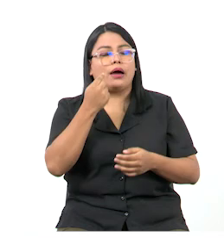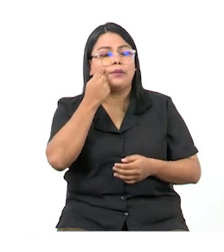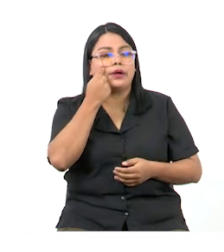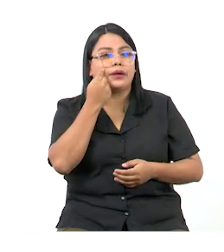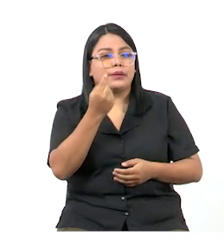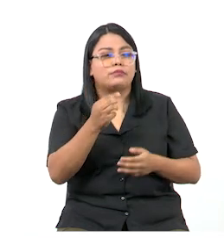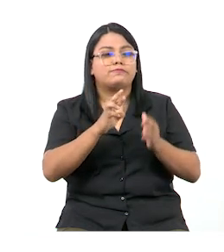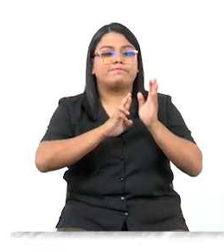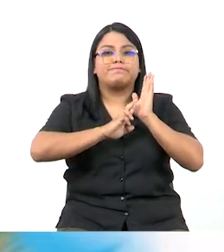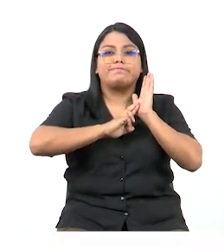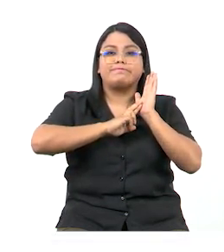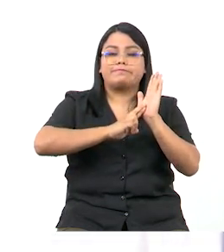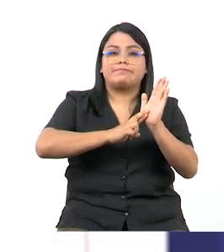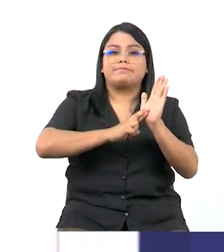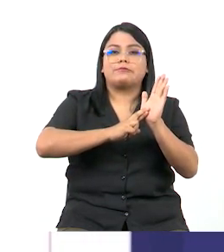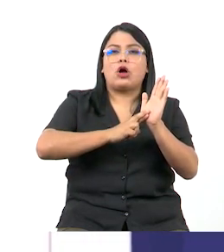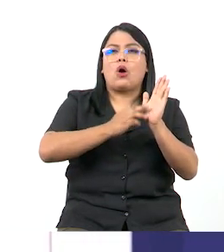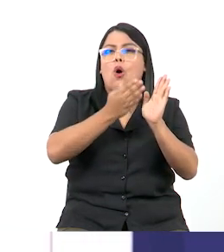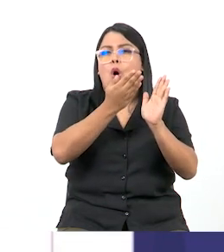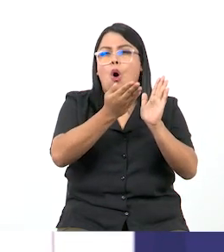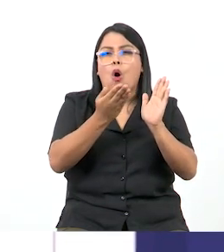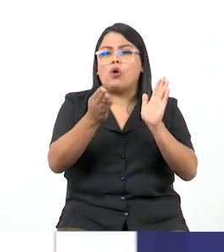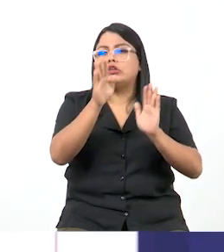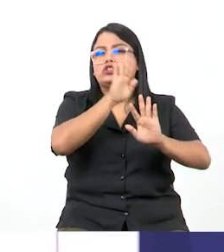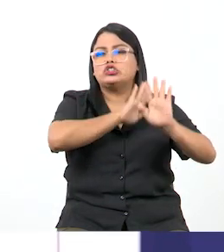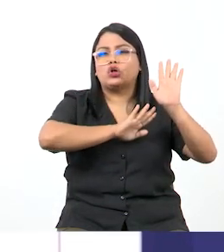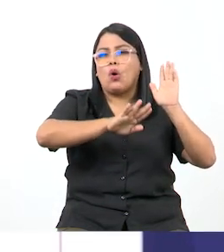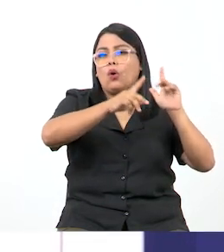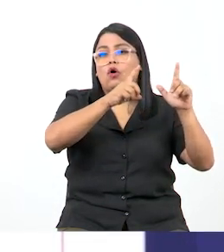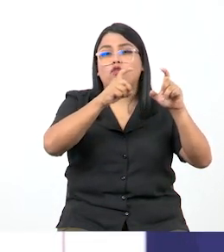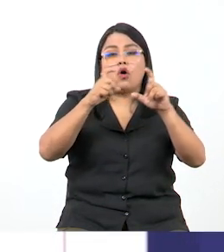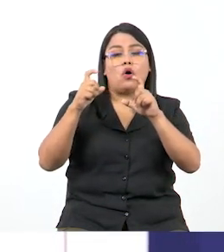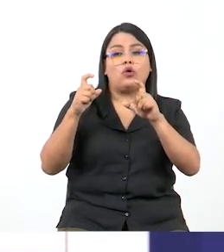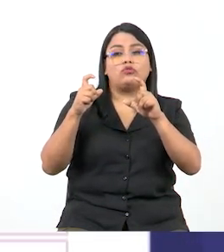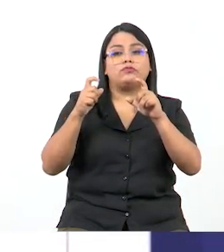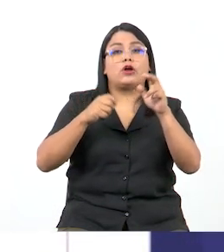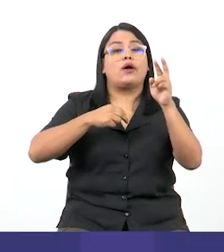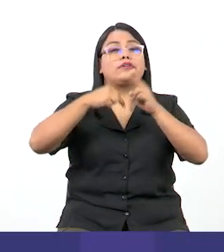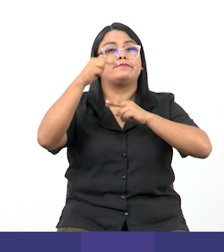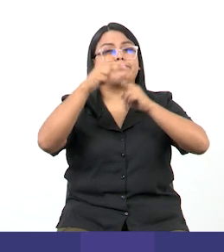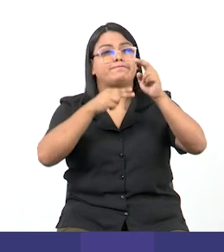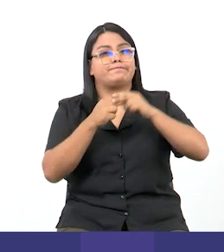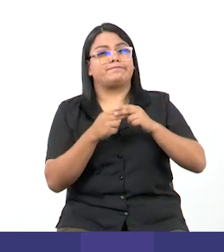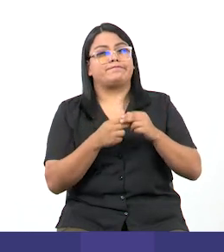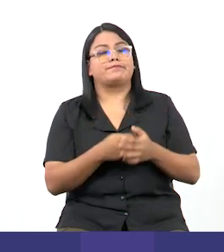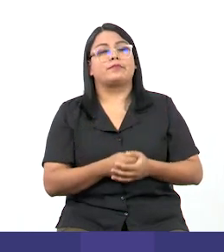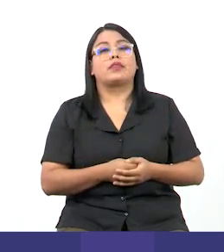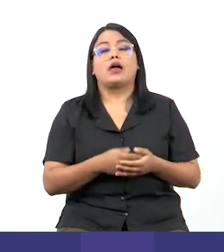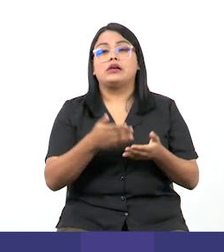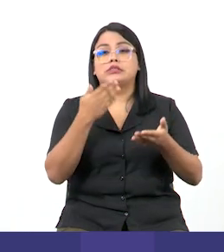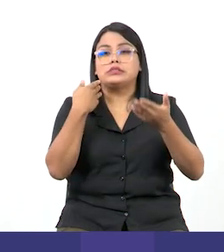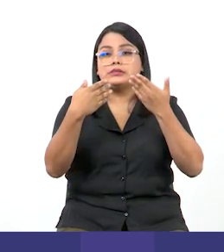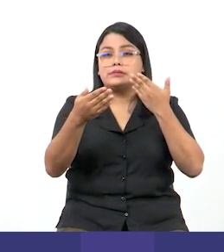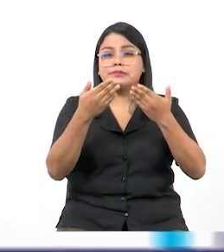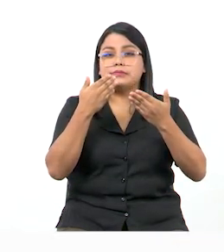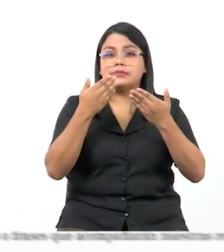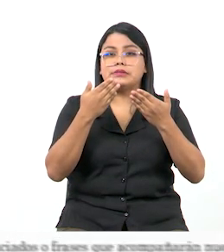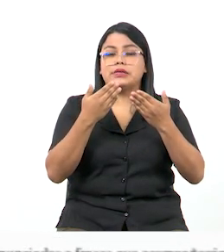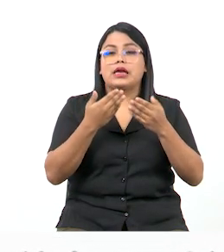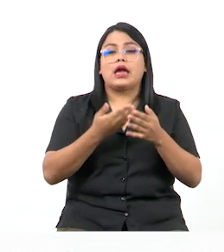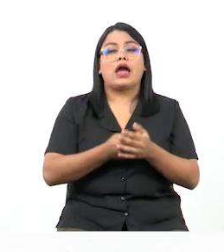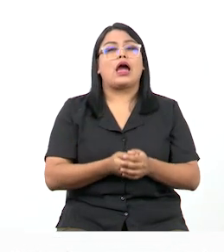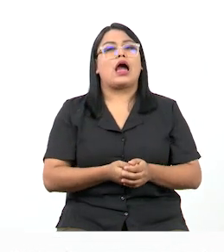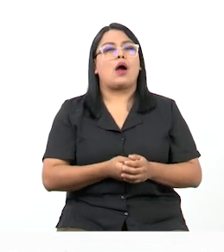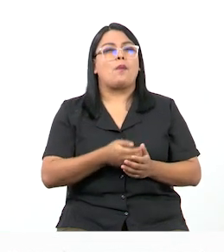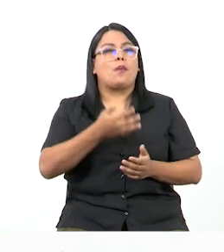importancia porque se dan nociones de la representación de hechos a través de imágenes. La construcción.